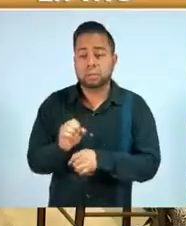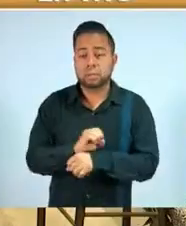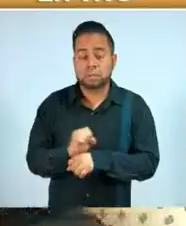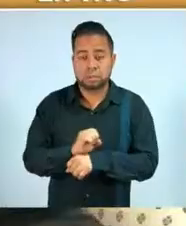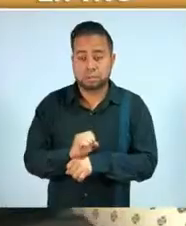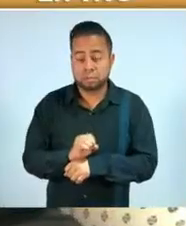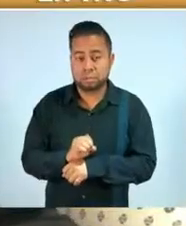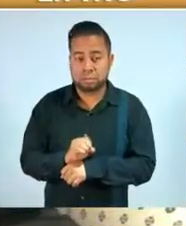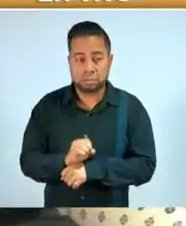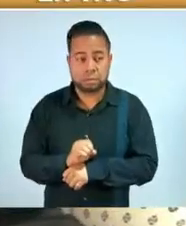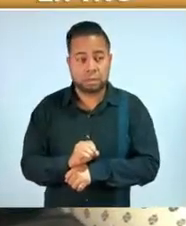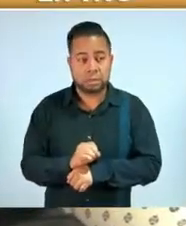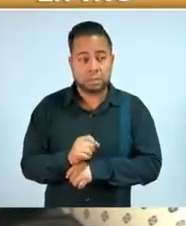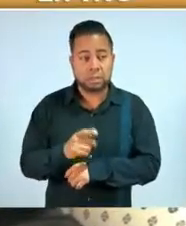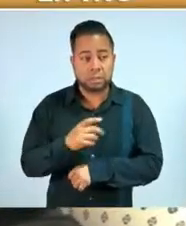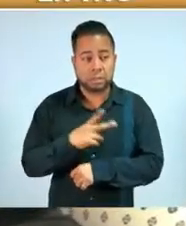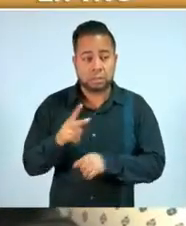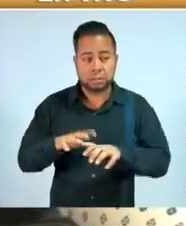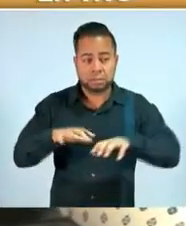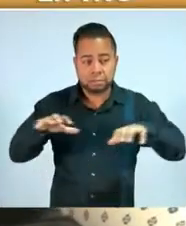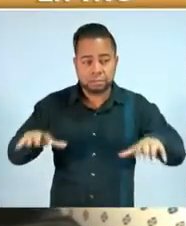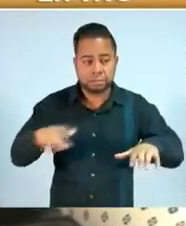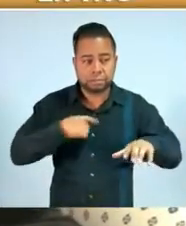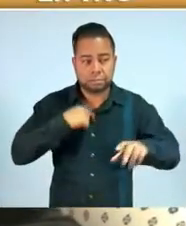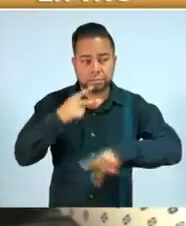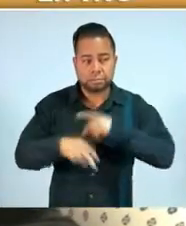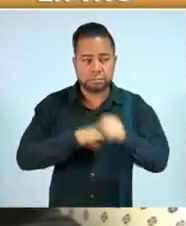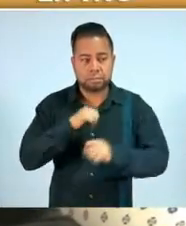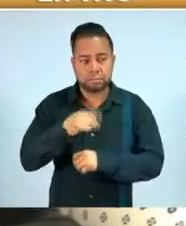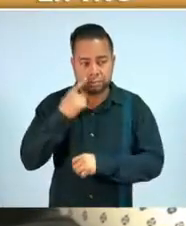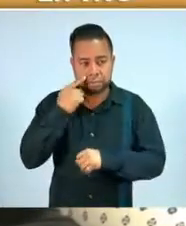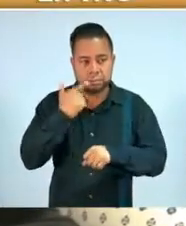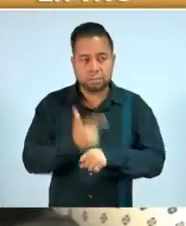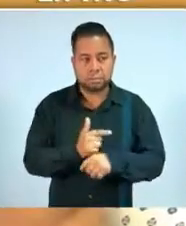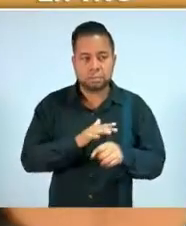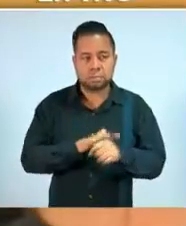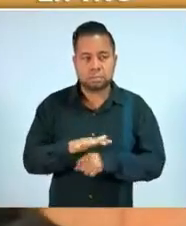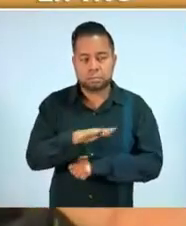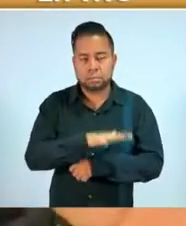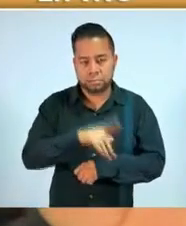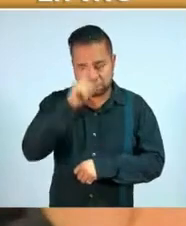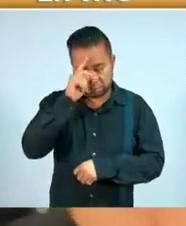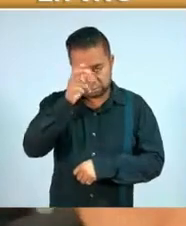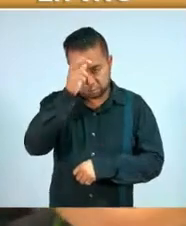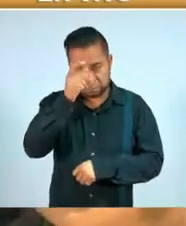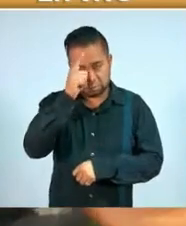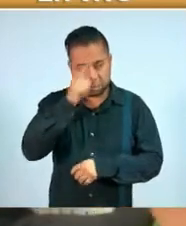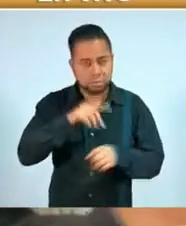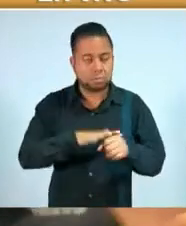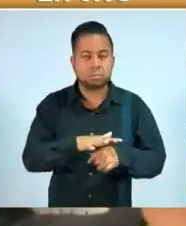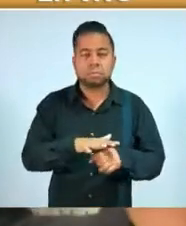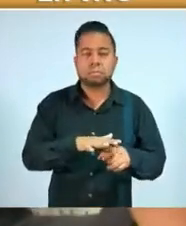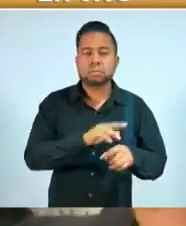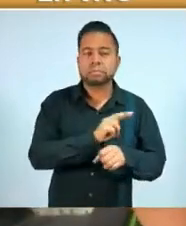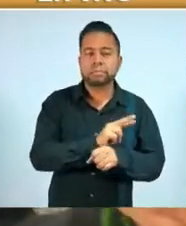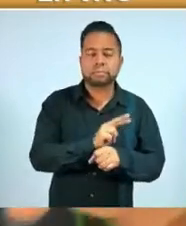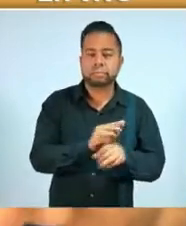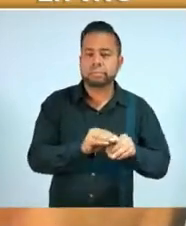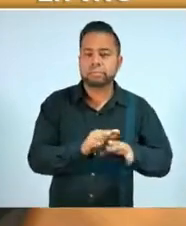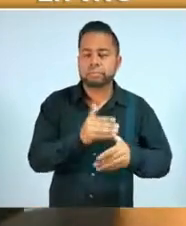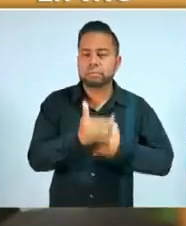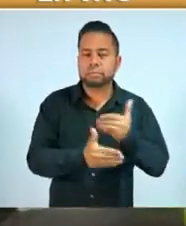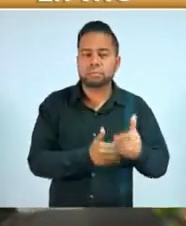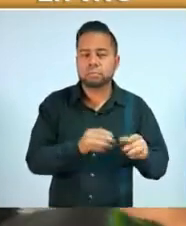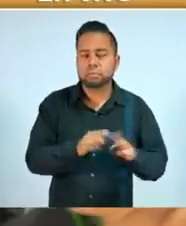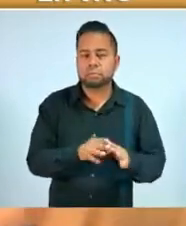son dos salas que sí tenemos que visualizar. La parte de la inteligencia para tener el seguimiento claro de